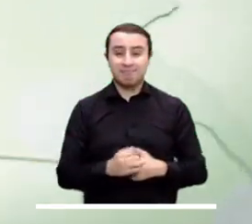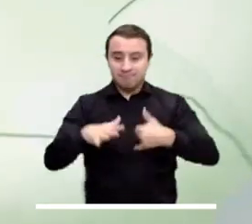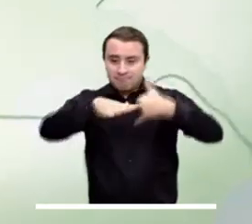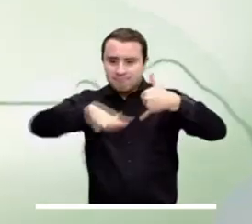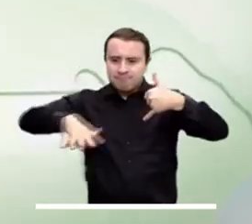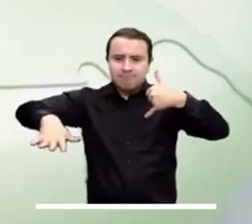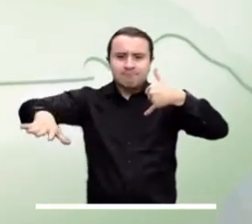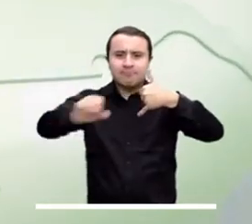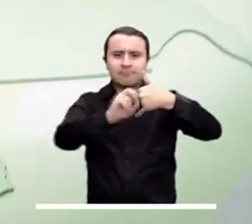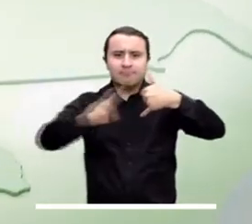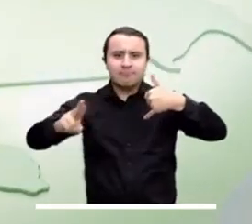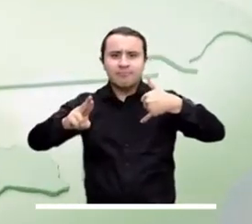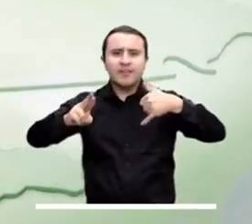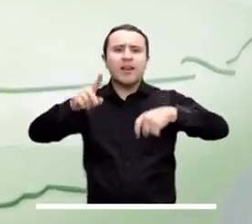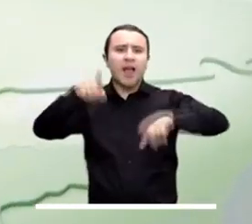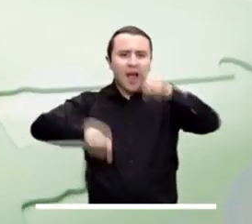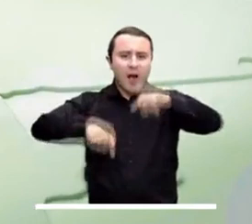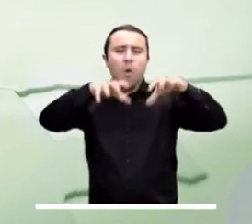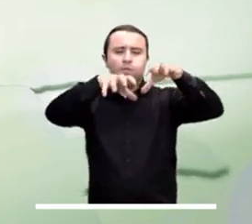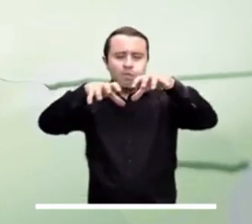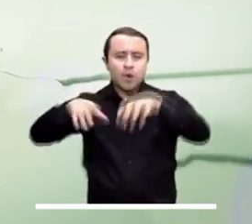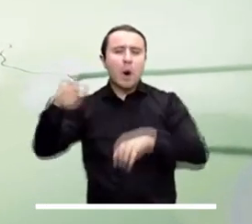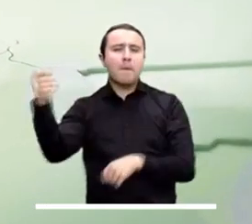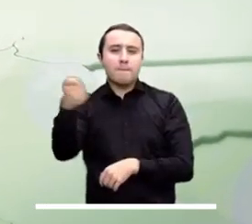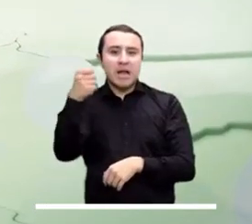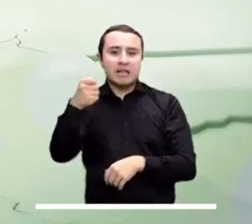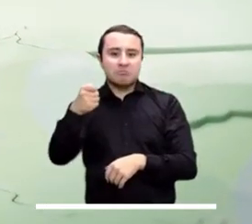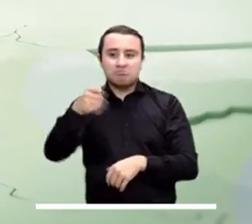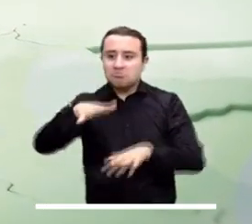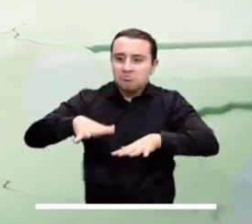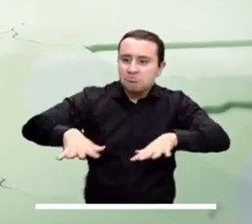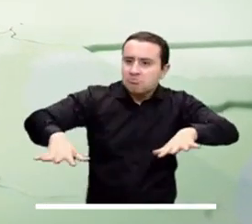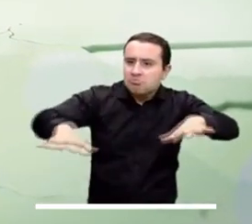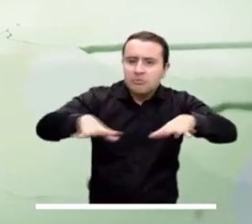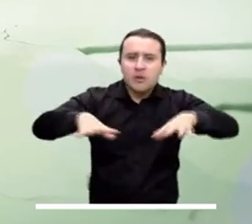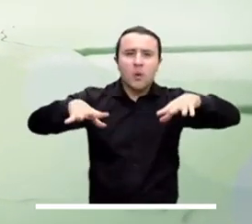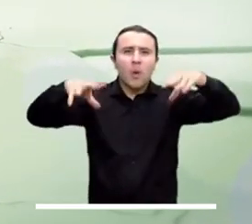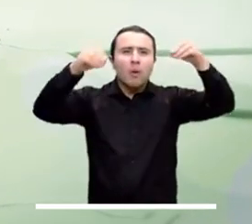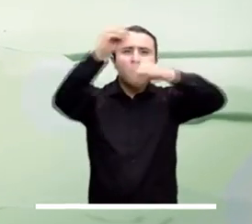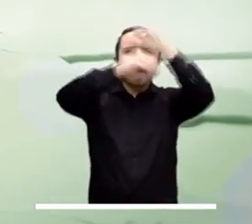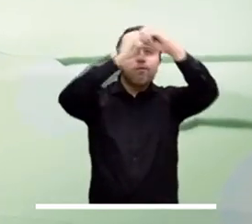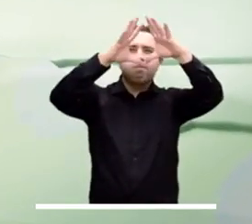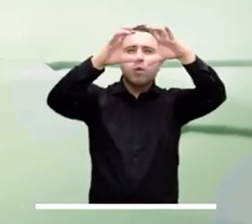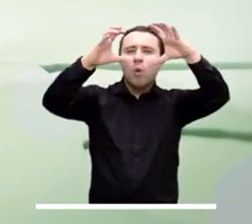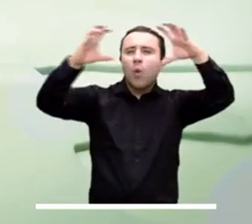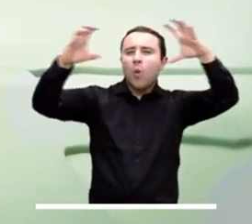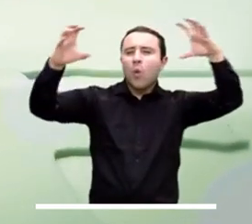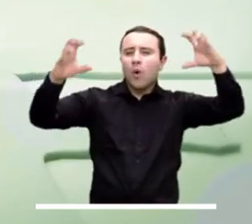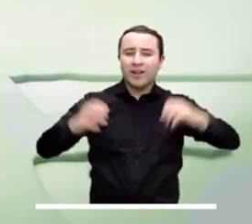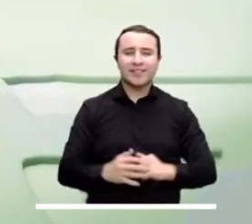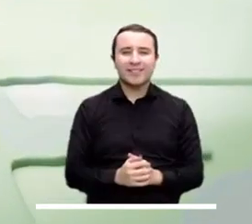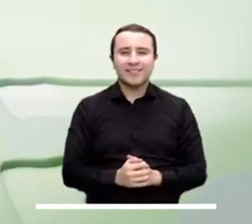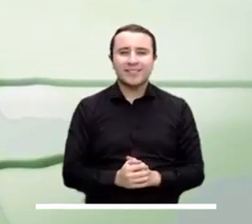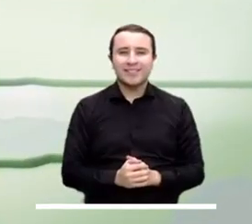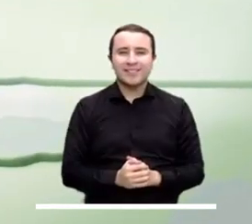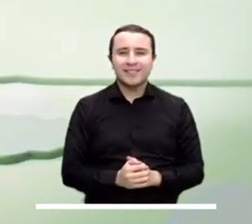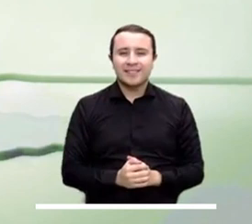Las lluvias de la Orinoquía podrían presentarse en sectores de Meta. El resto de la región promete un cielo nublado.